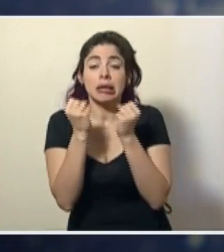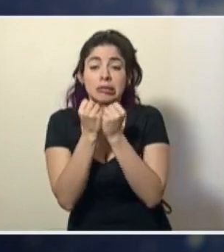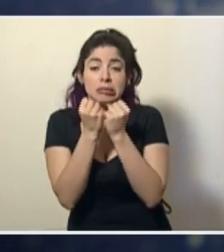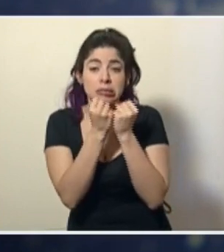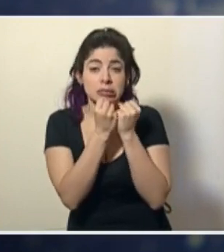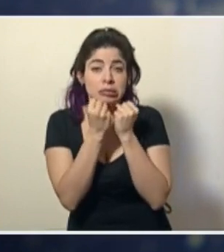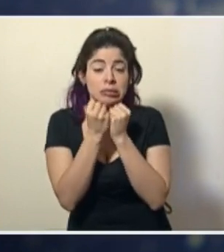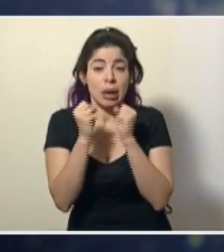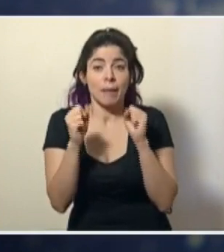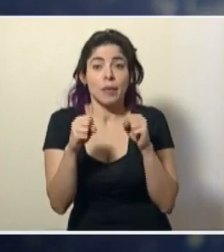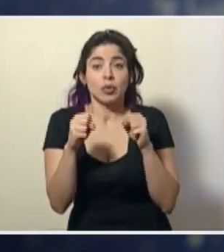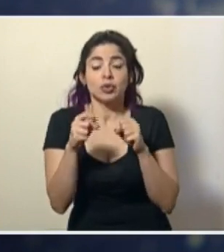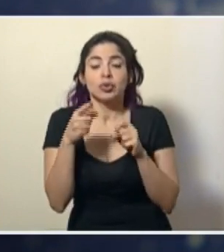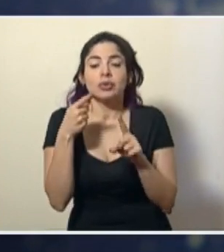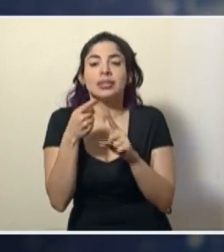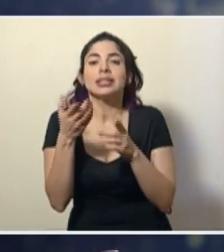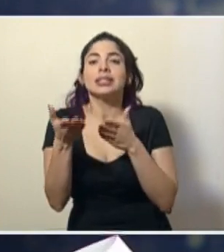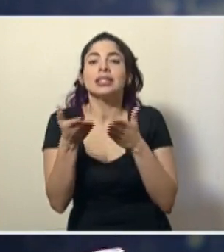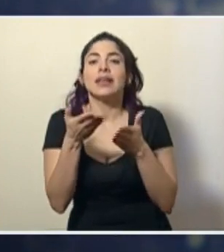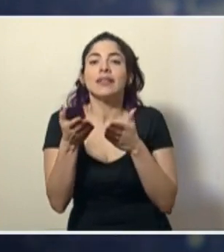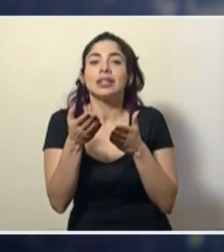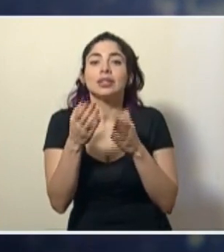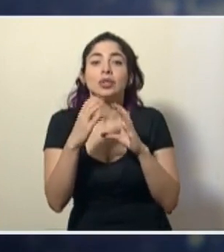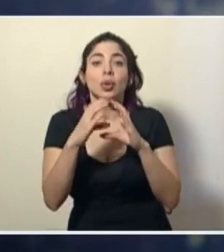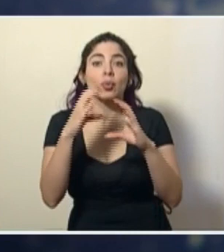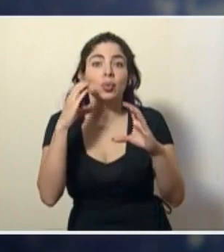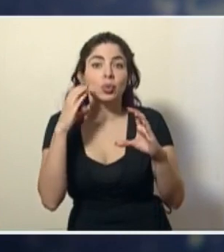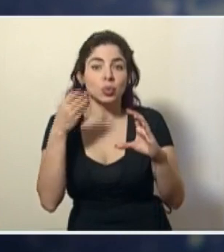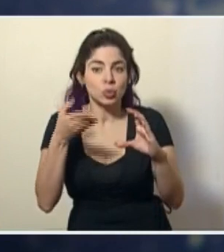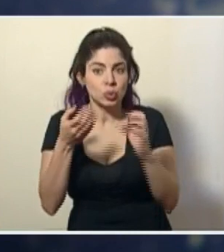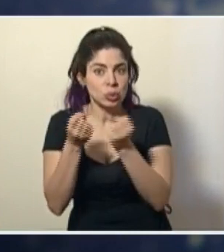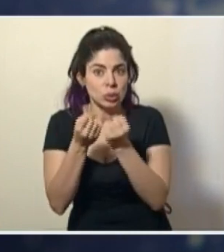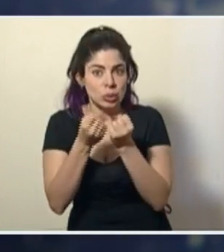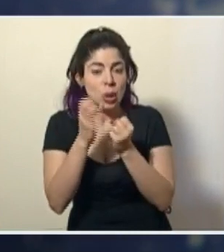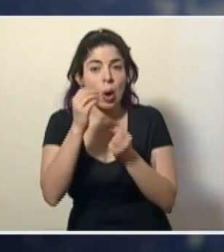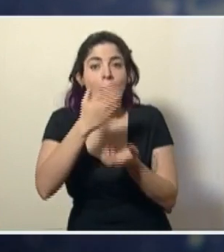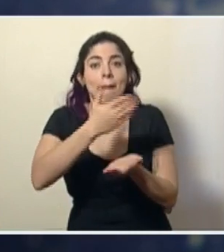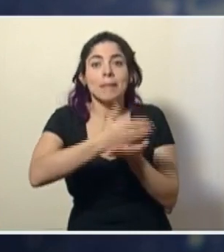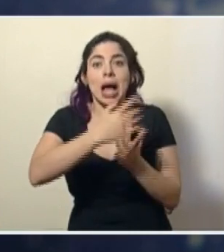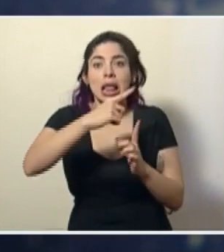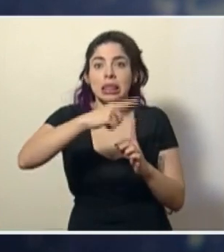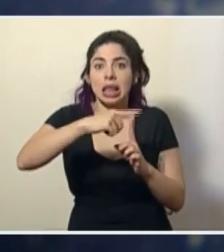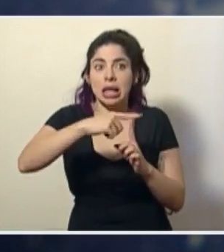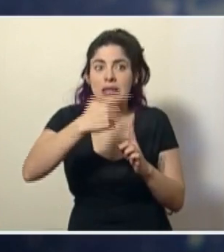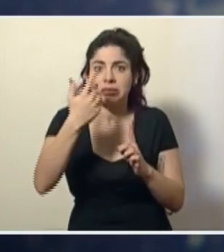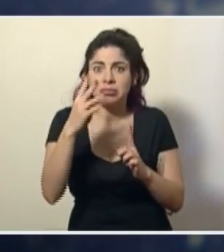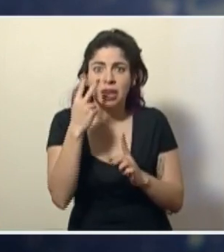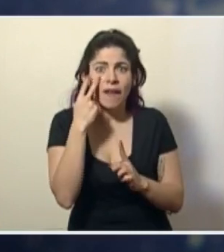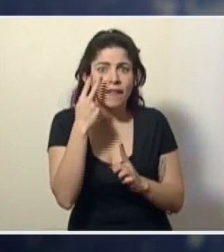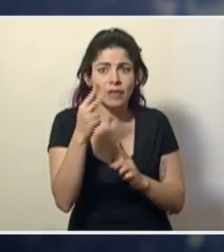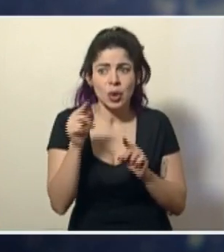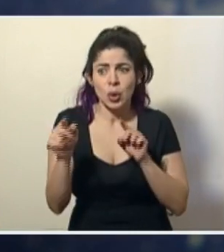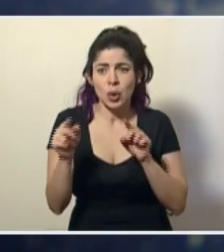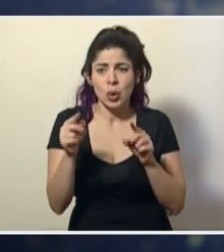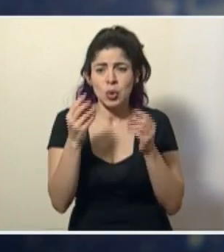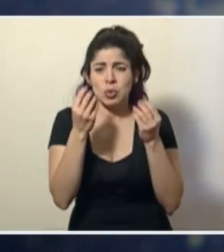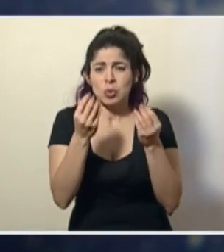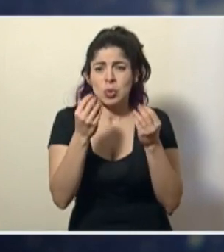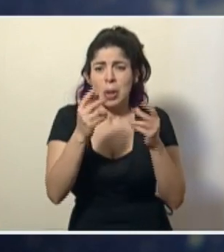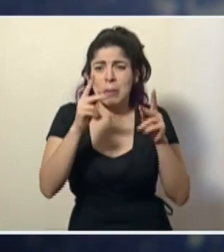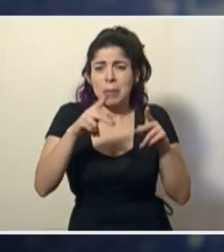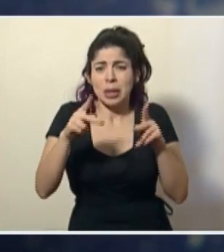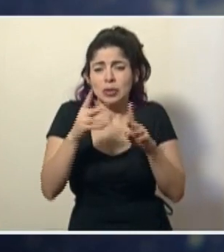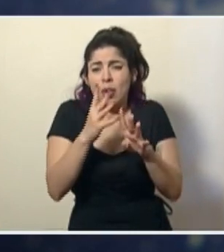pueden generar en servicios como el de autobuses o el de las paradas de taxis, en donde hemos visto que gran cantidad de